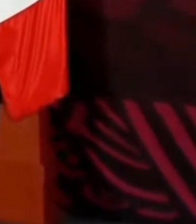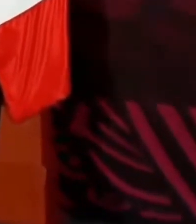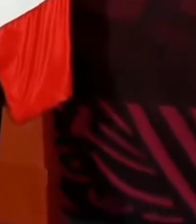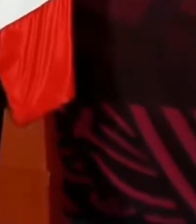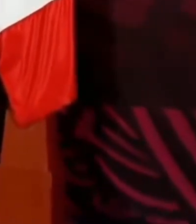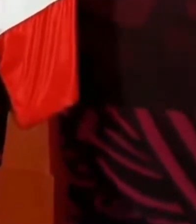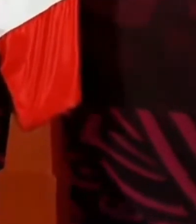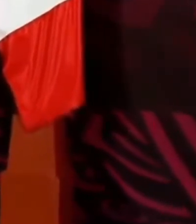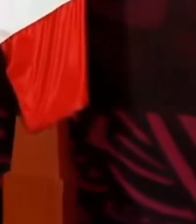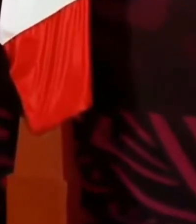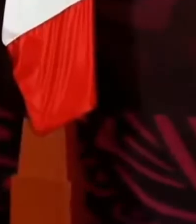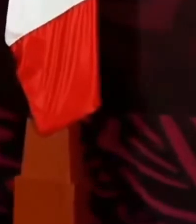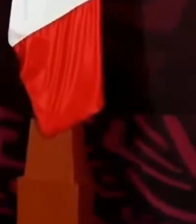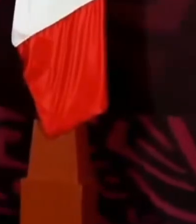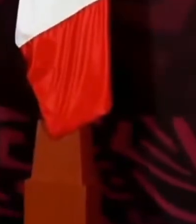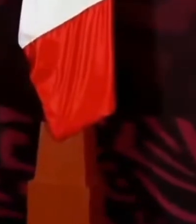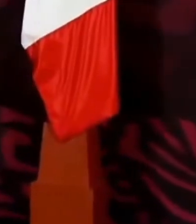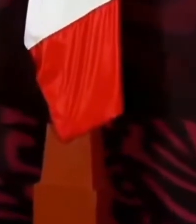Así